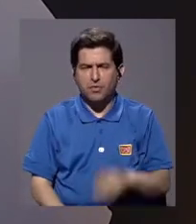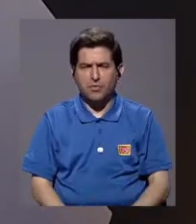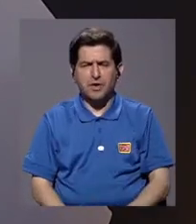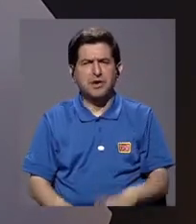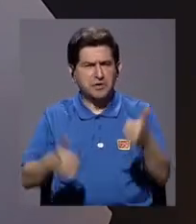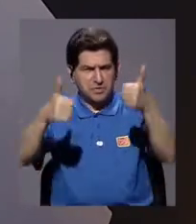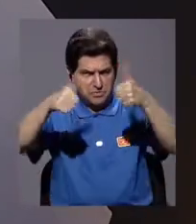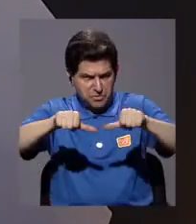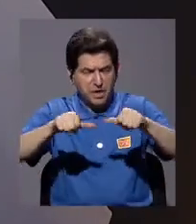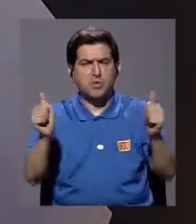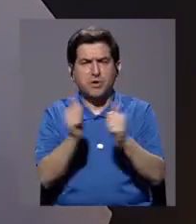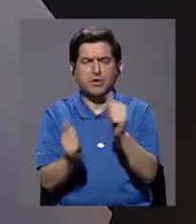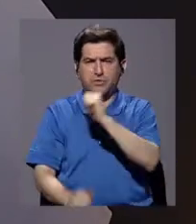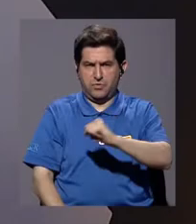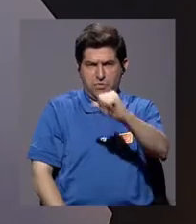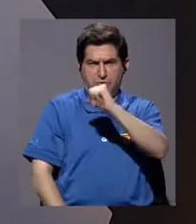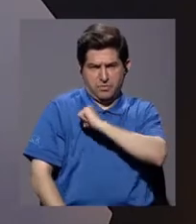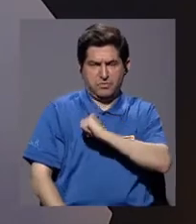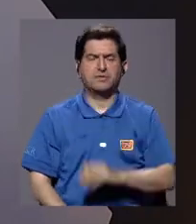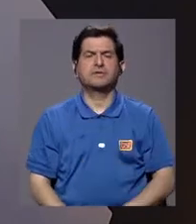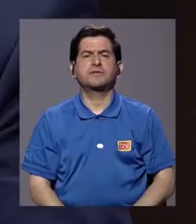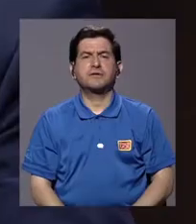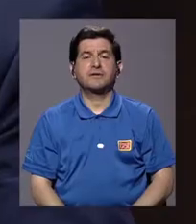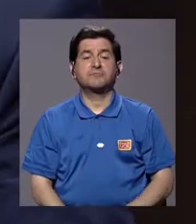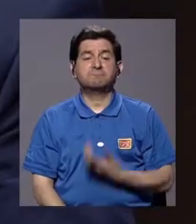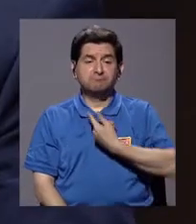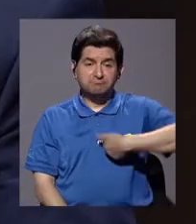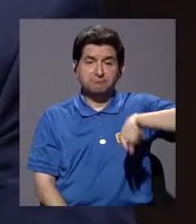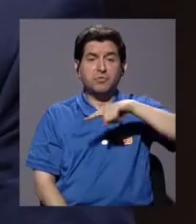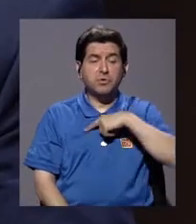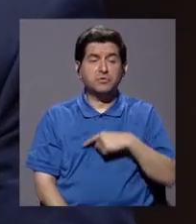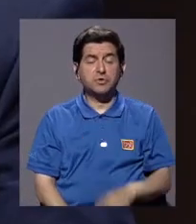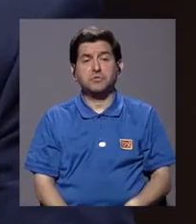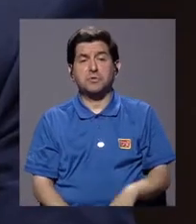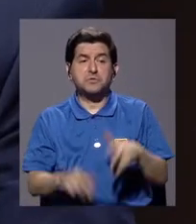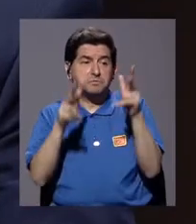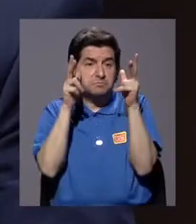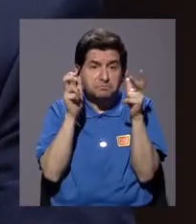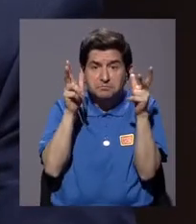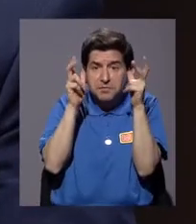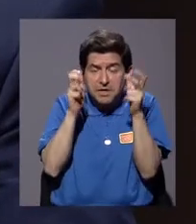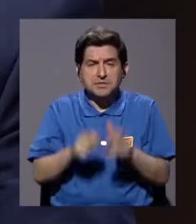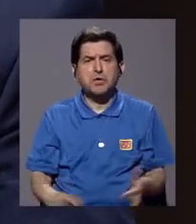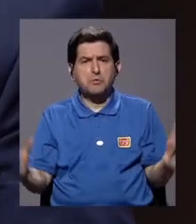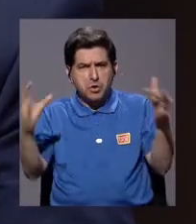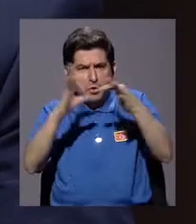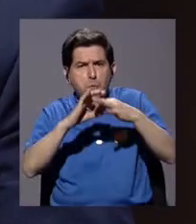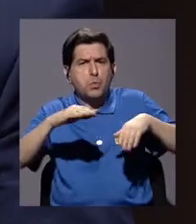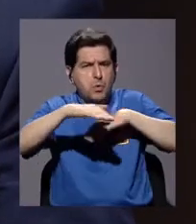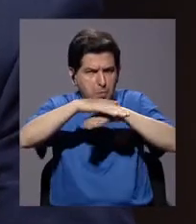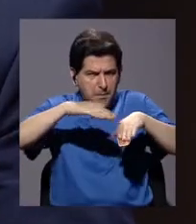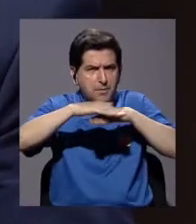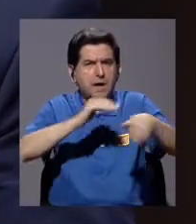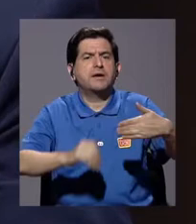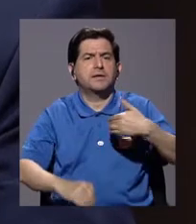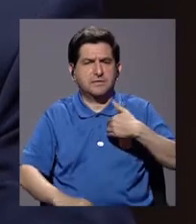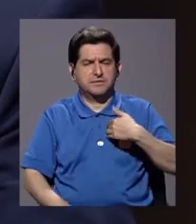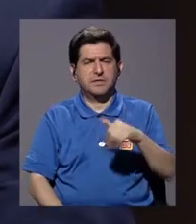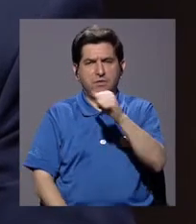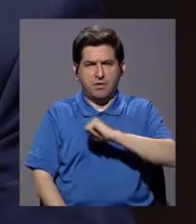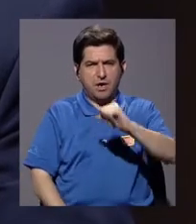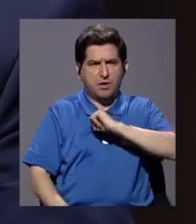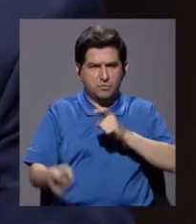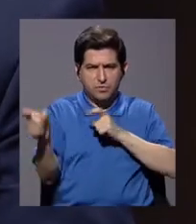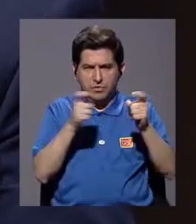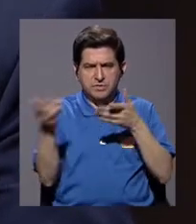sido consecuente con la autoridad? Bueno, en general nosotros lo que hemos percibido es que hay un ligamen básico en